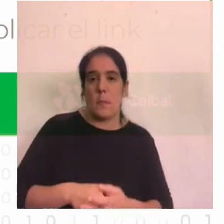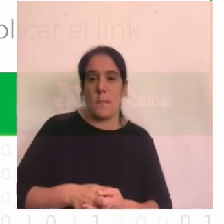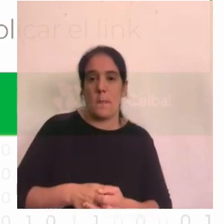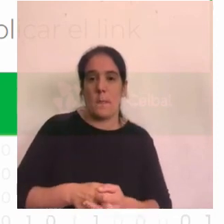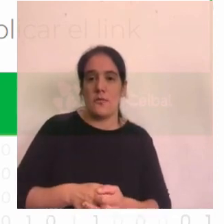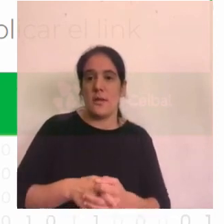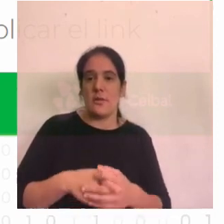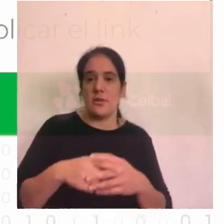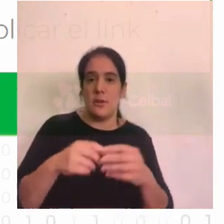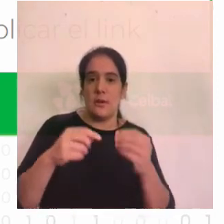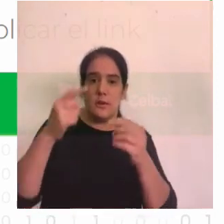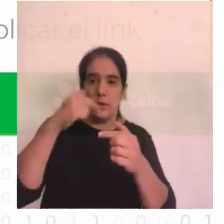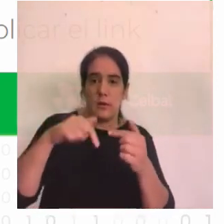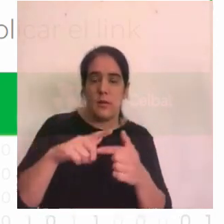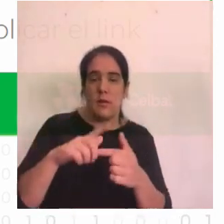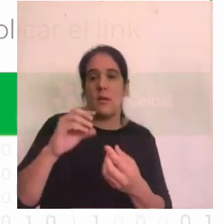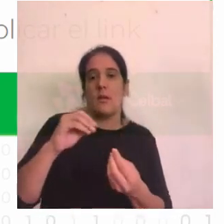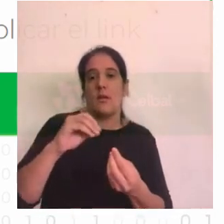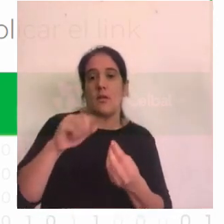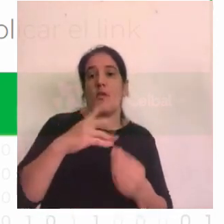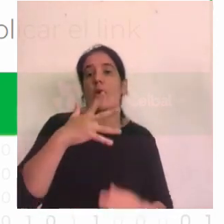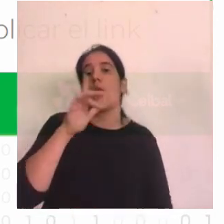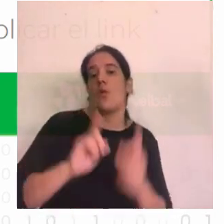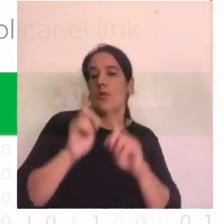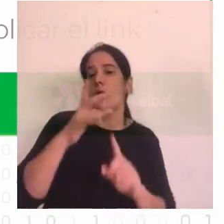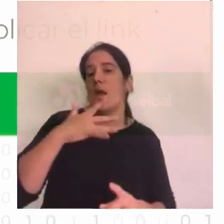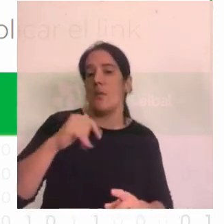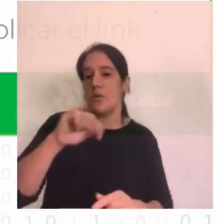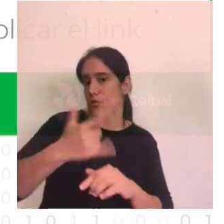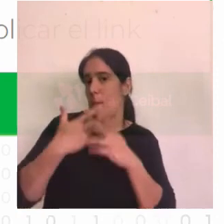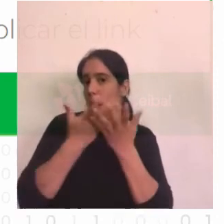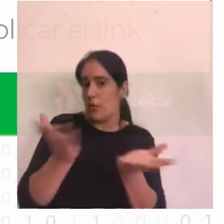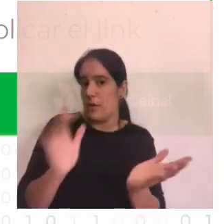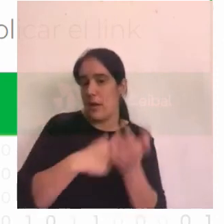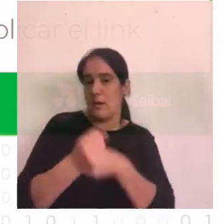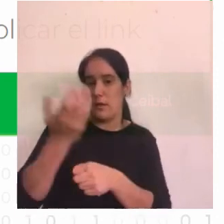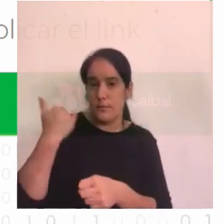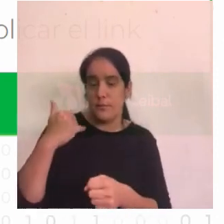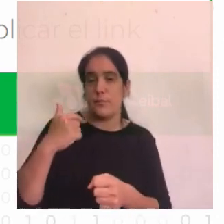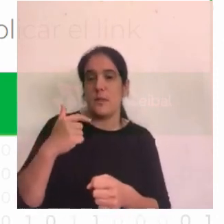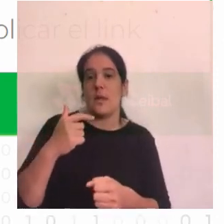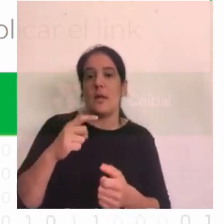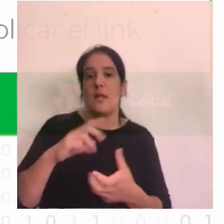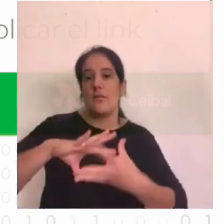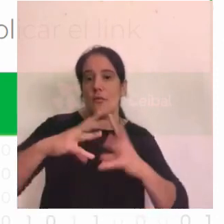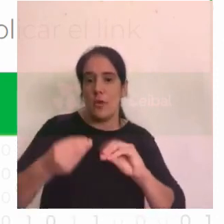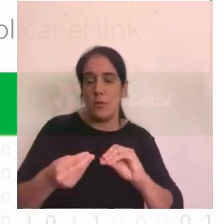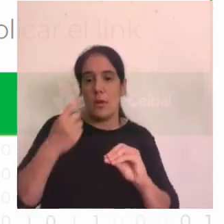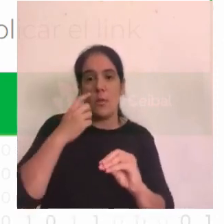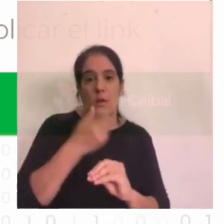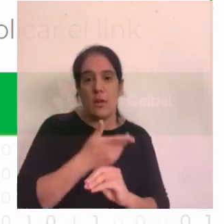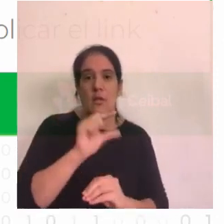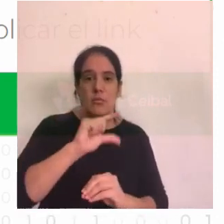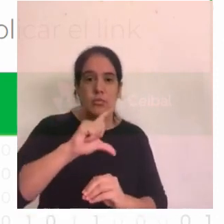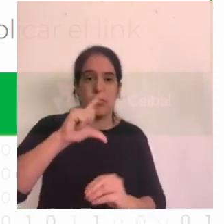son algunos ejemplos que yo hice en este trabajo, es la variable independiente la medí de diversas formas, lo mismo la variable dependiente, y los resultados